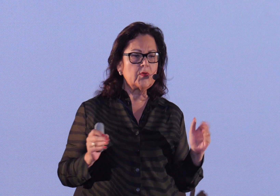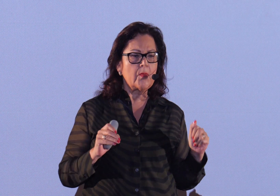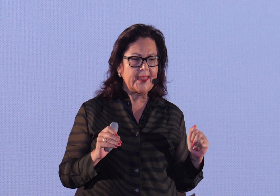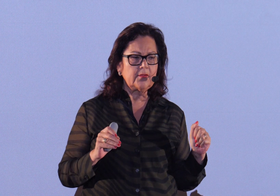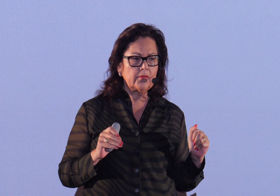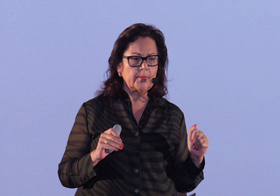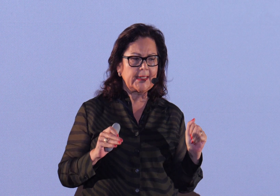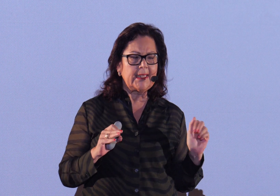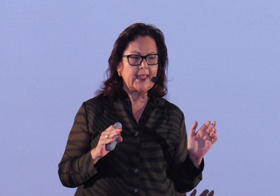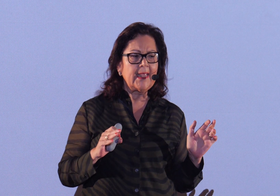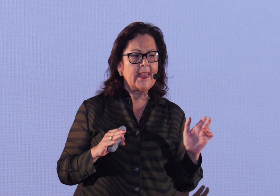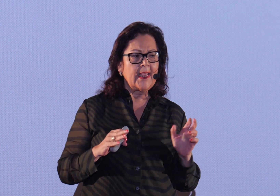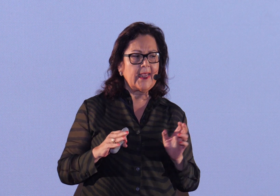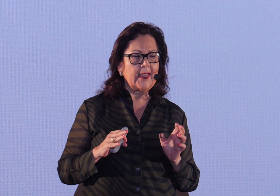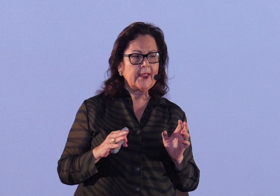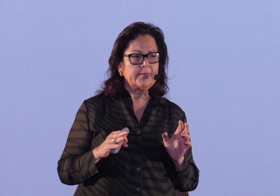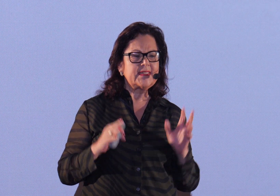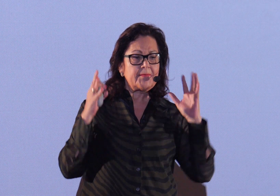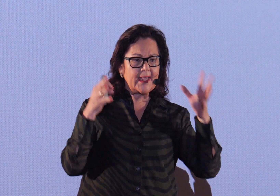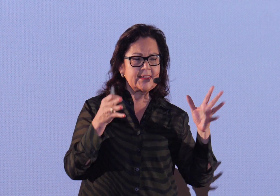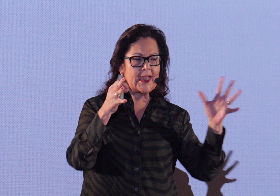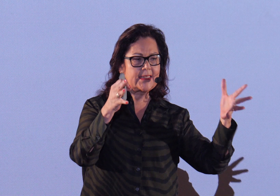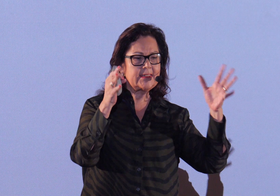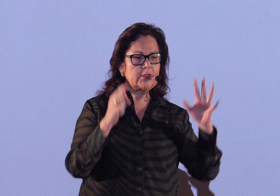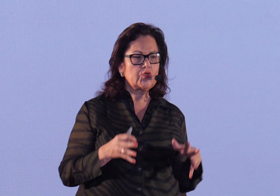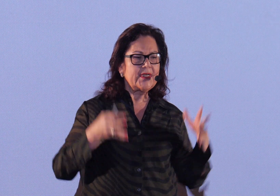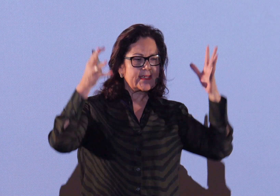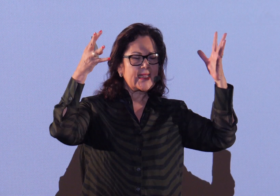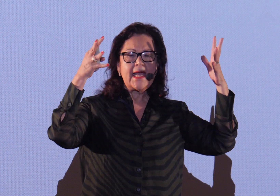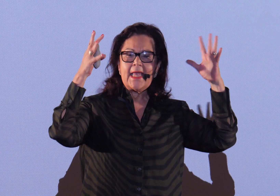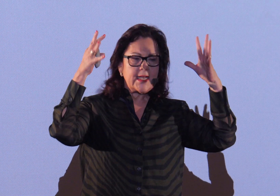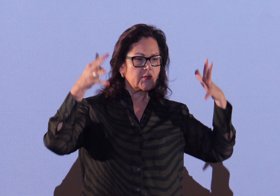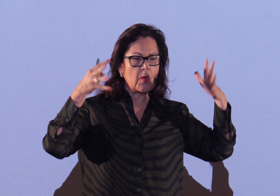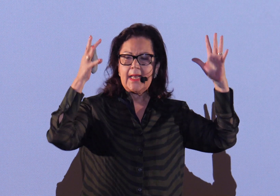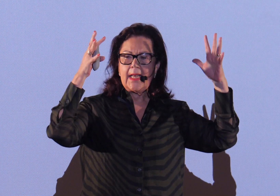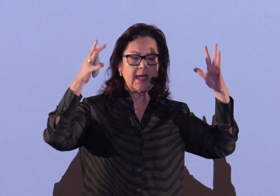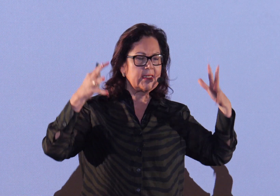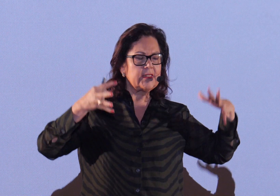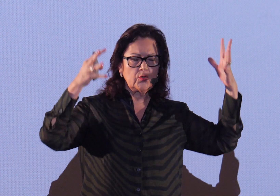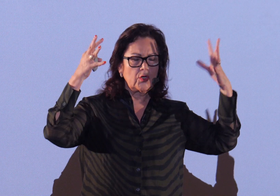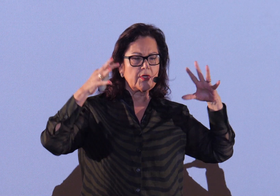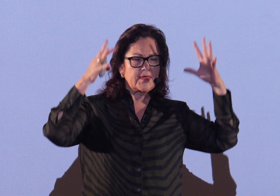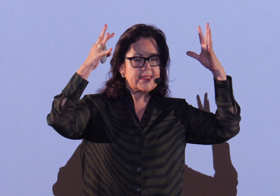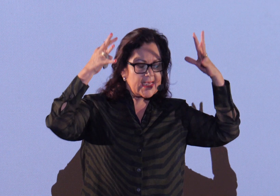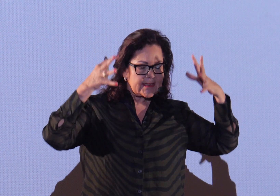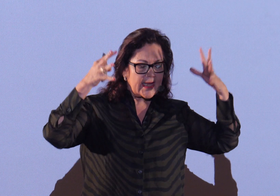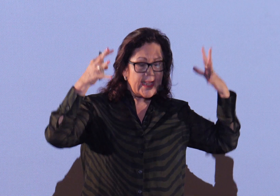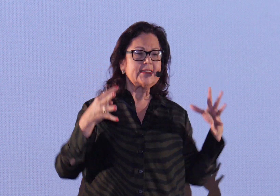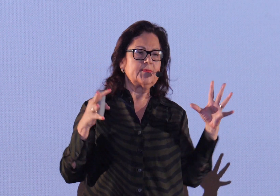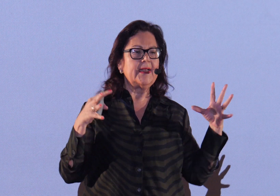muchísimos momentos y que si bien están las instituciones que están la escuela el instituto de la universidad